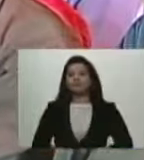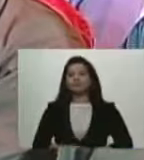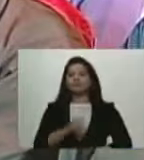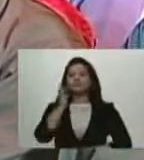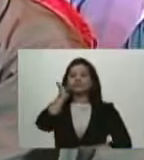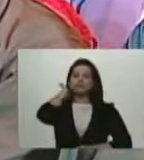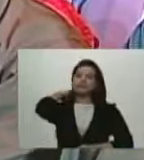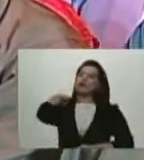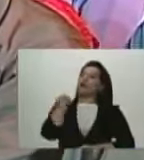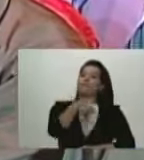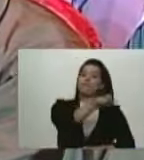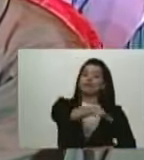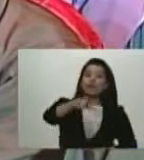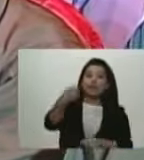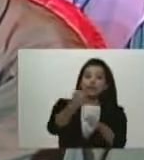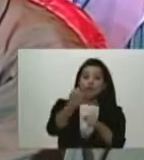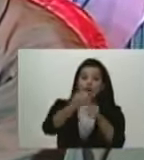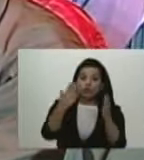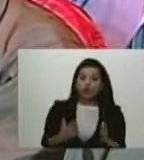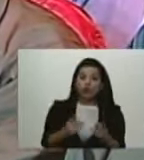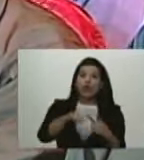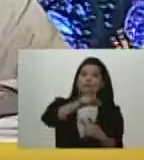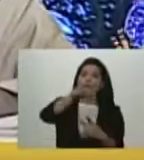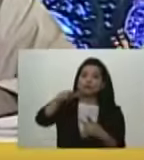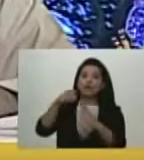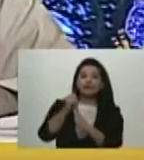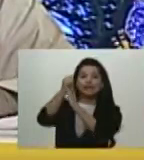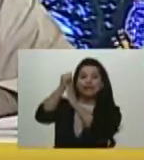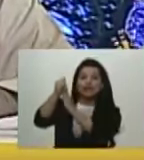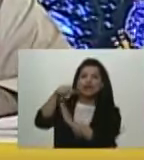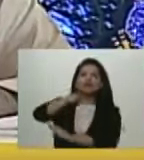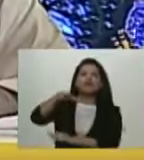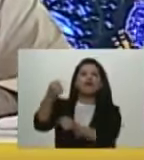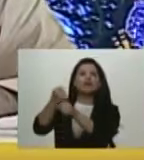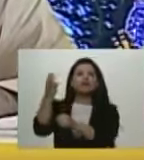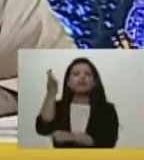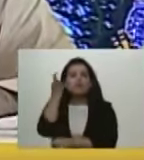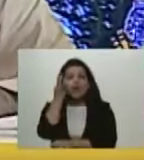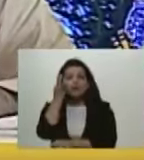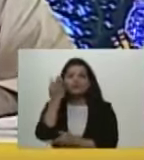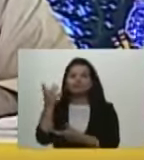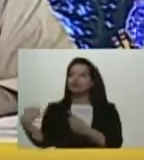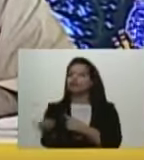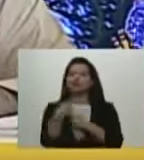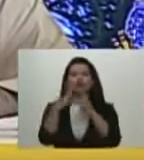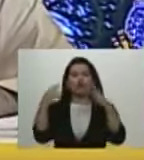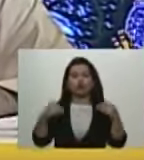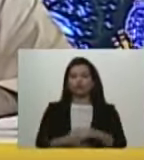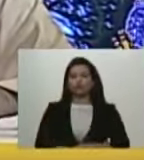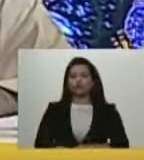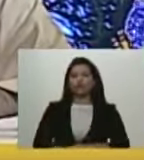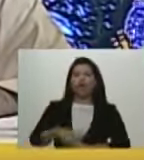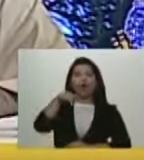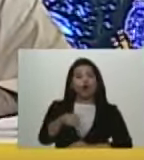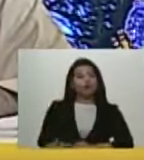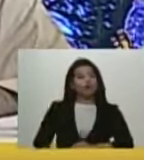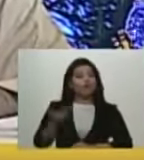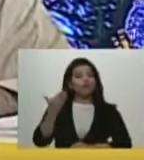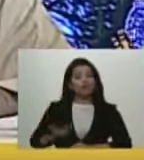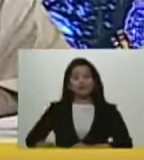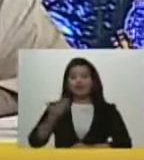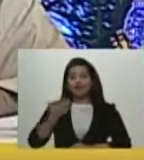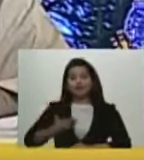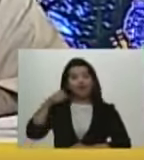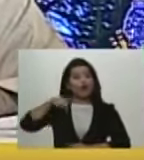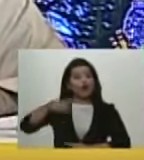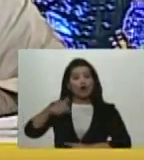gerentes, trabajadores, dirigentes, trabajadoras. Muy importante este primer paso de la clausura